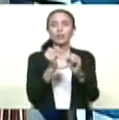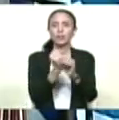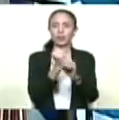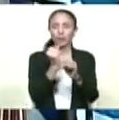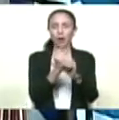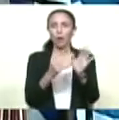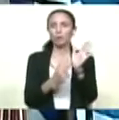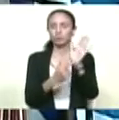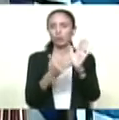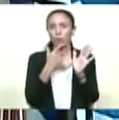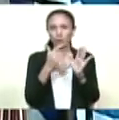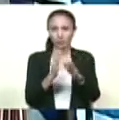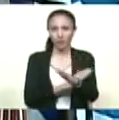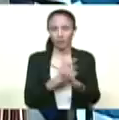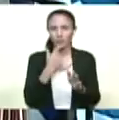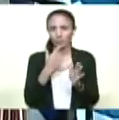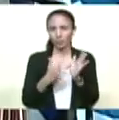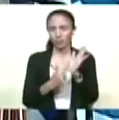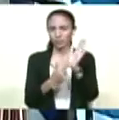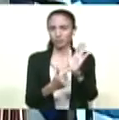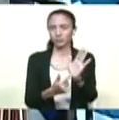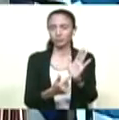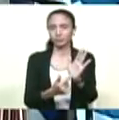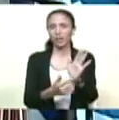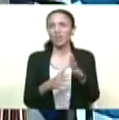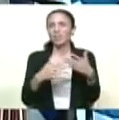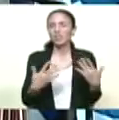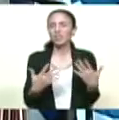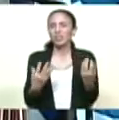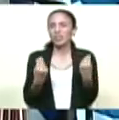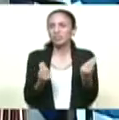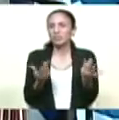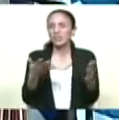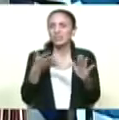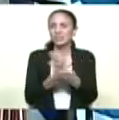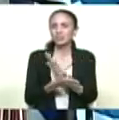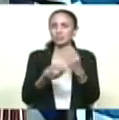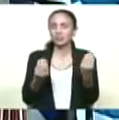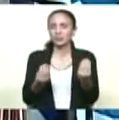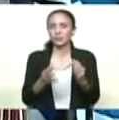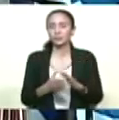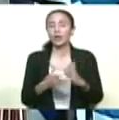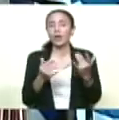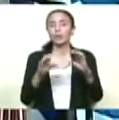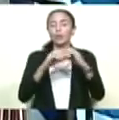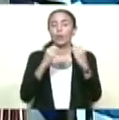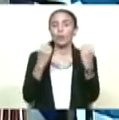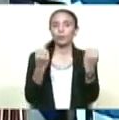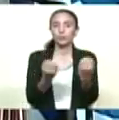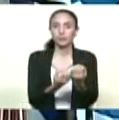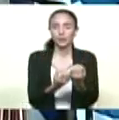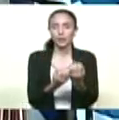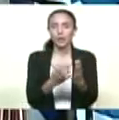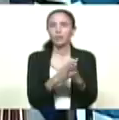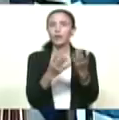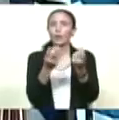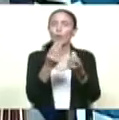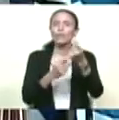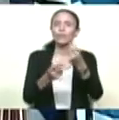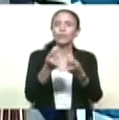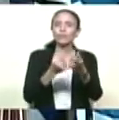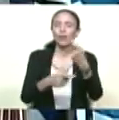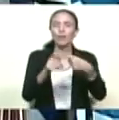voy a mencionar que tiene que ver con la oficina de inteligencia de mercadeo y